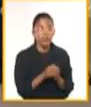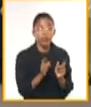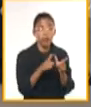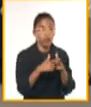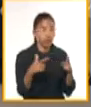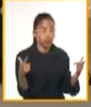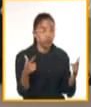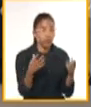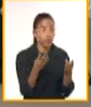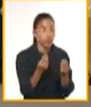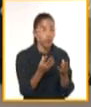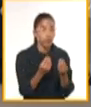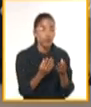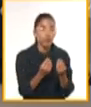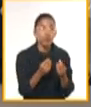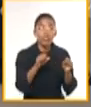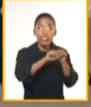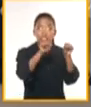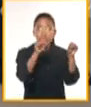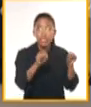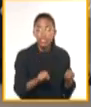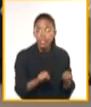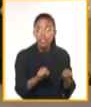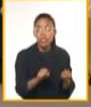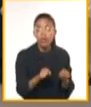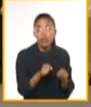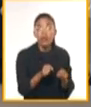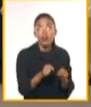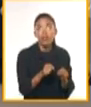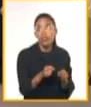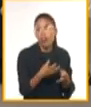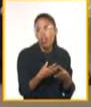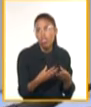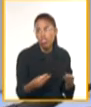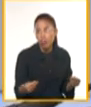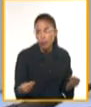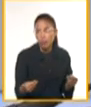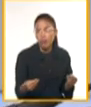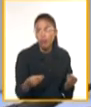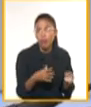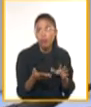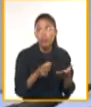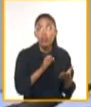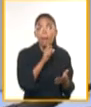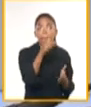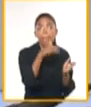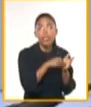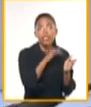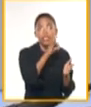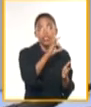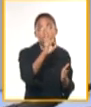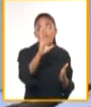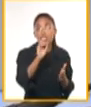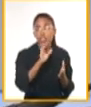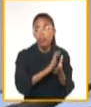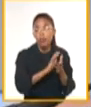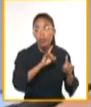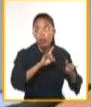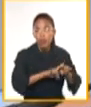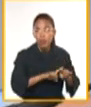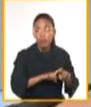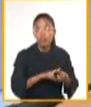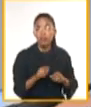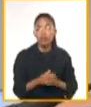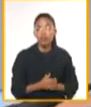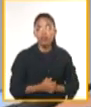está débil. Estábamos sirviendo en ese momento, había una disponibilidad de 1.780 megawatts, pero estábamos sirviendo